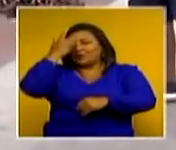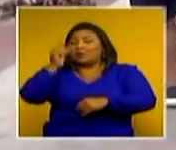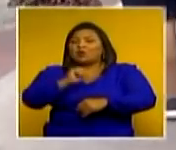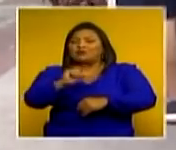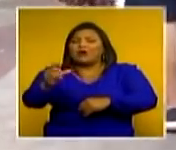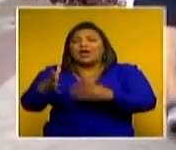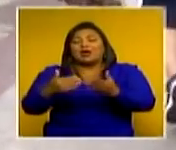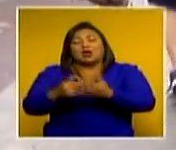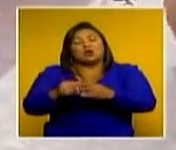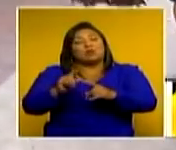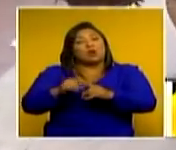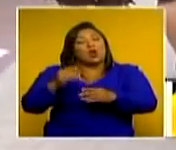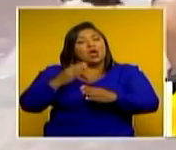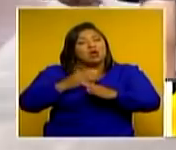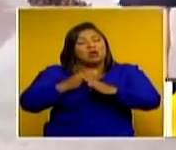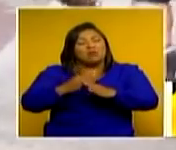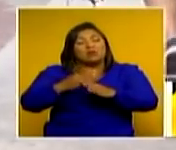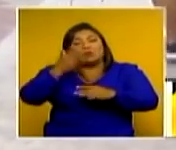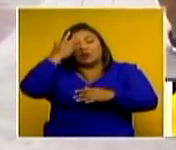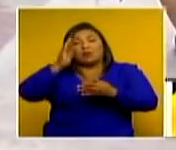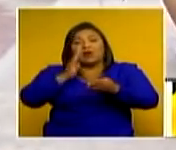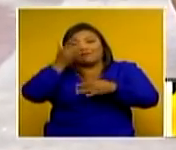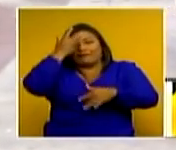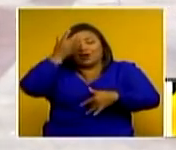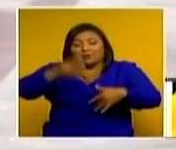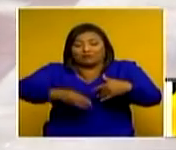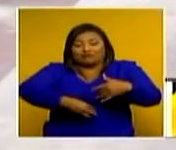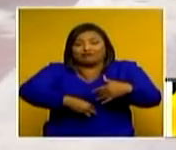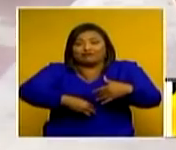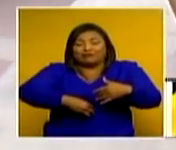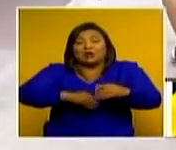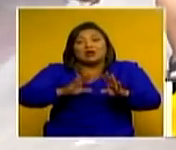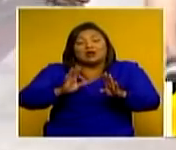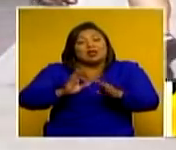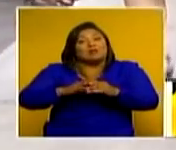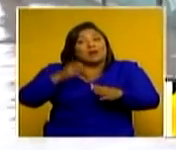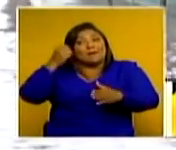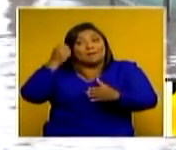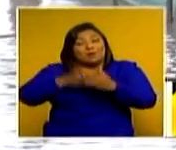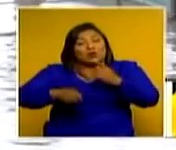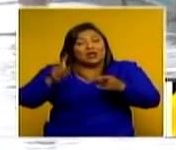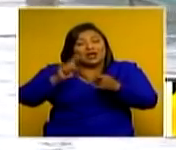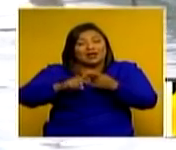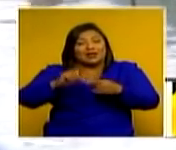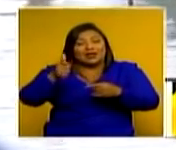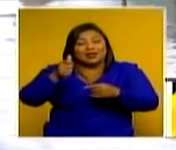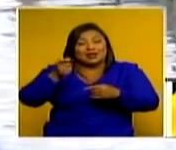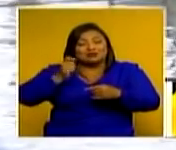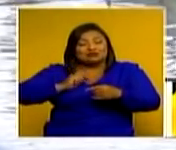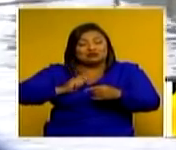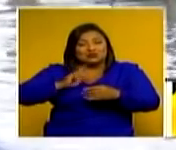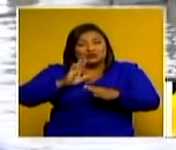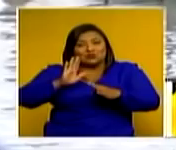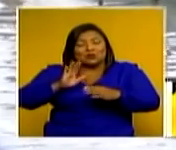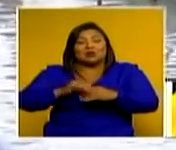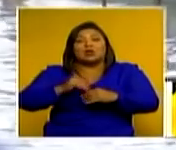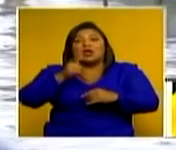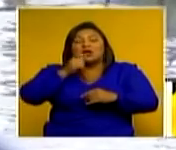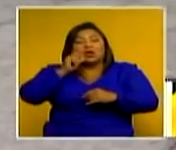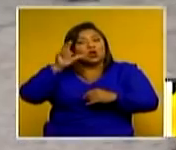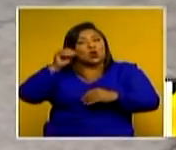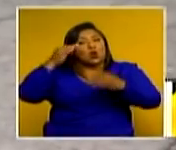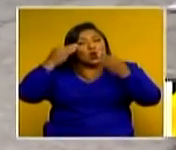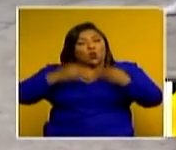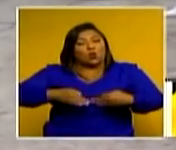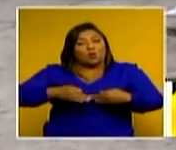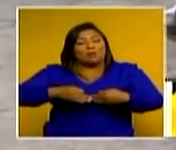no consumirlo para evitar enfermedades estomacales mientras la ley sanciona con multa de hasta 10 salarios básicos unificados a quienes no cumplan